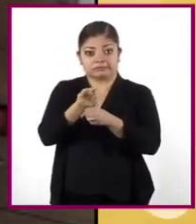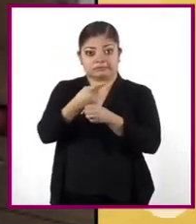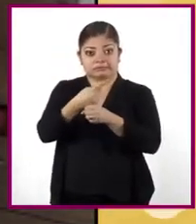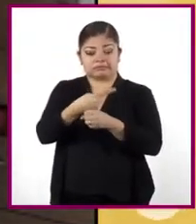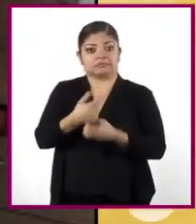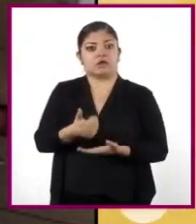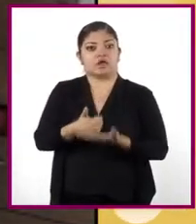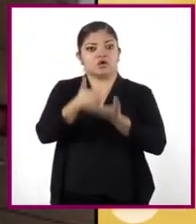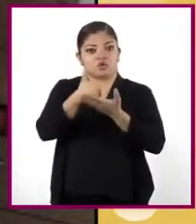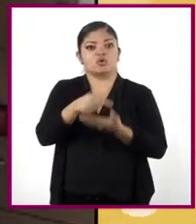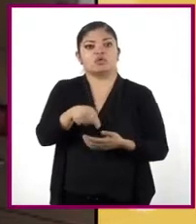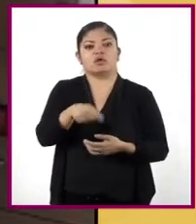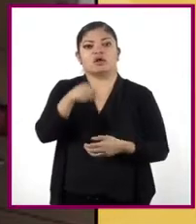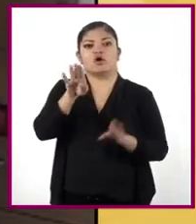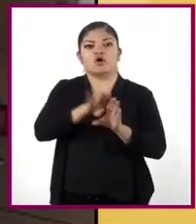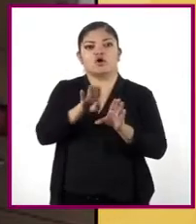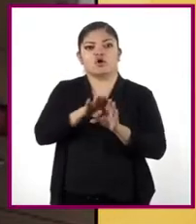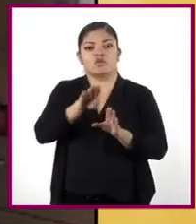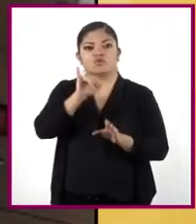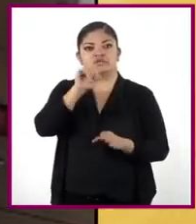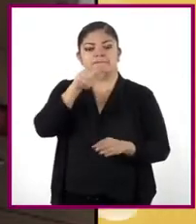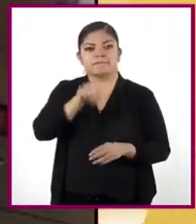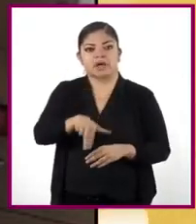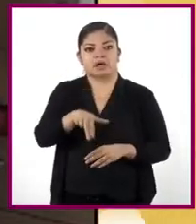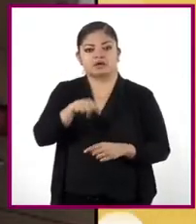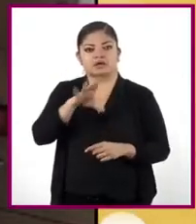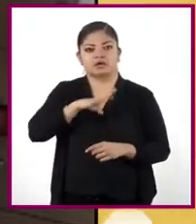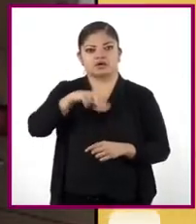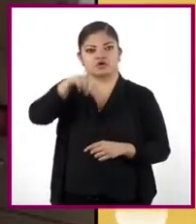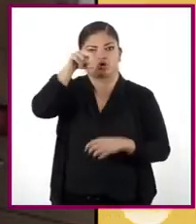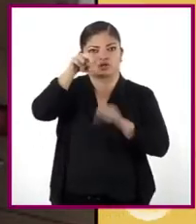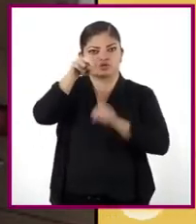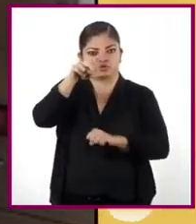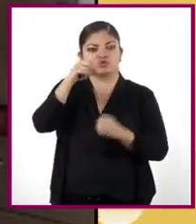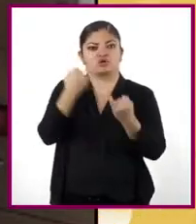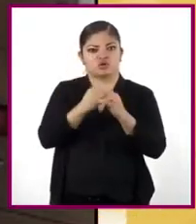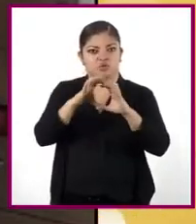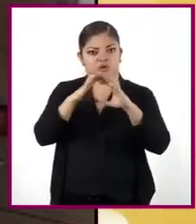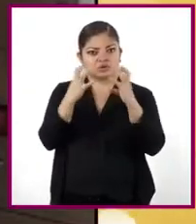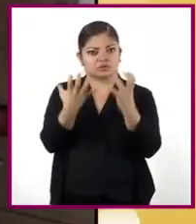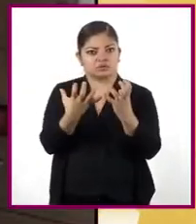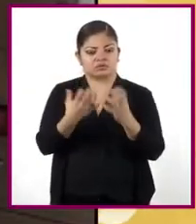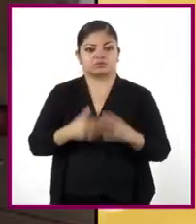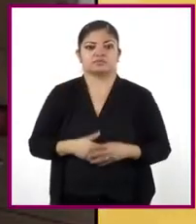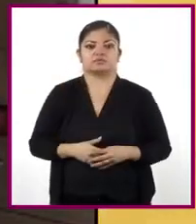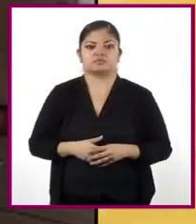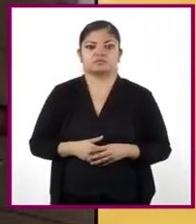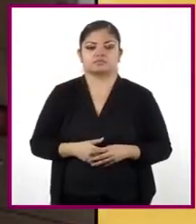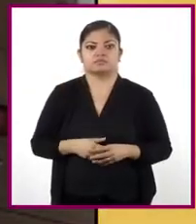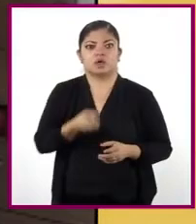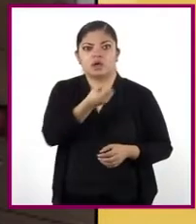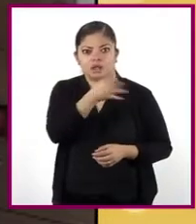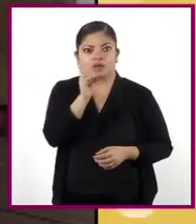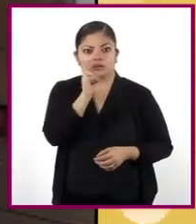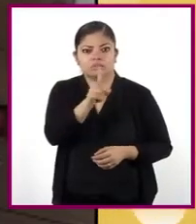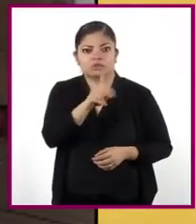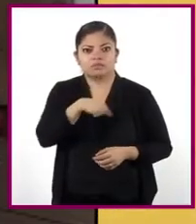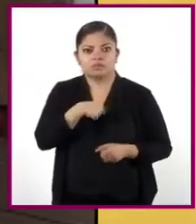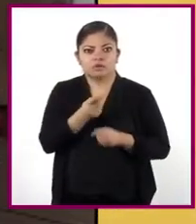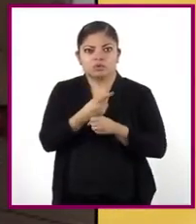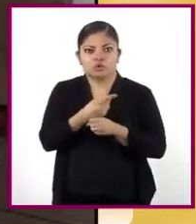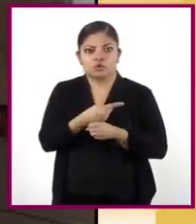y todo eso de la polaridad de los imanes y los polos de la Tierra. ¿Alguien ha visto mi brújula?